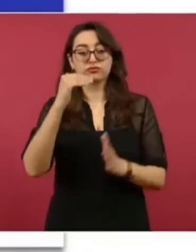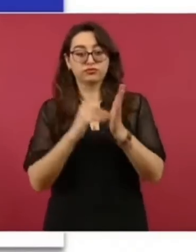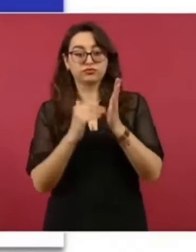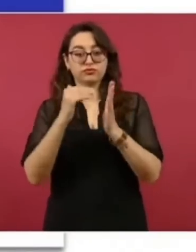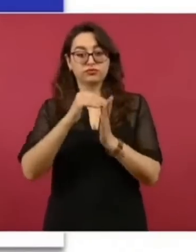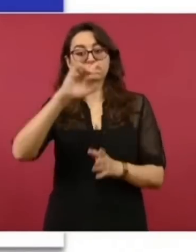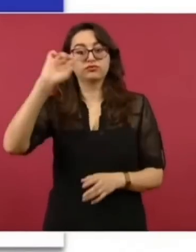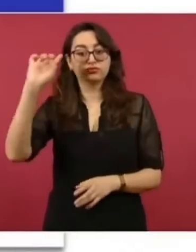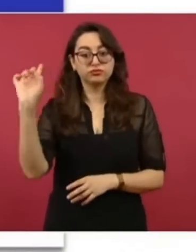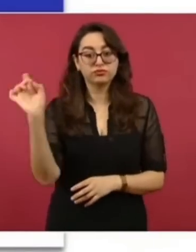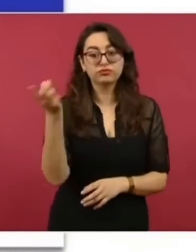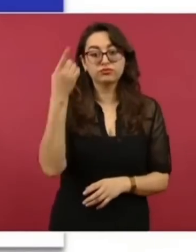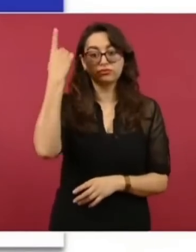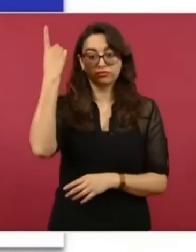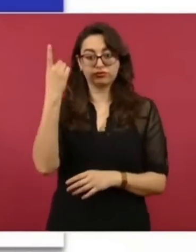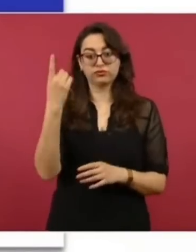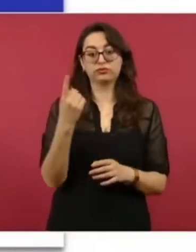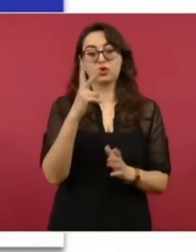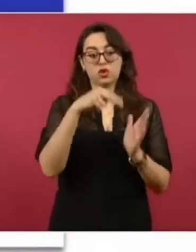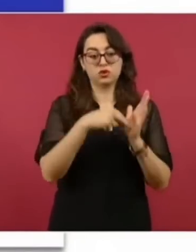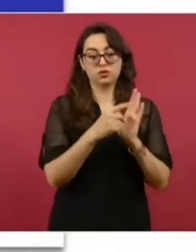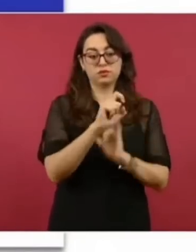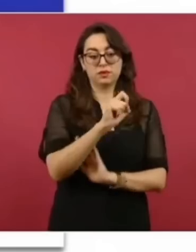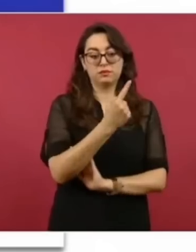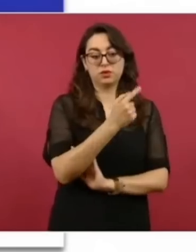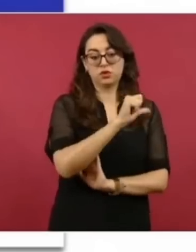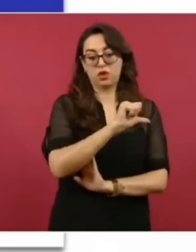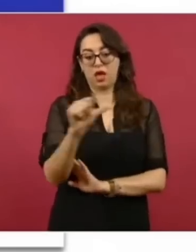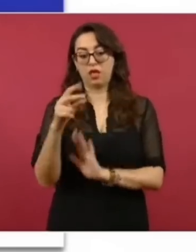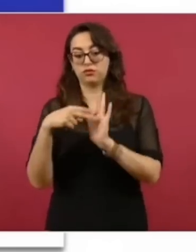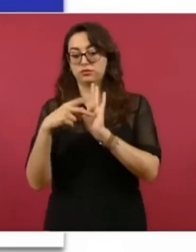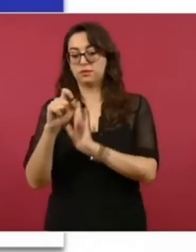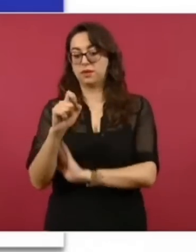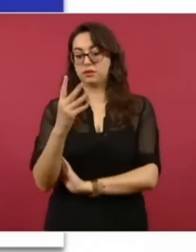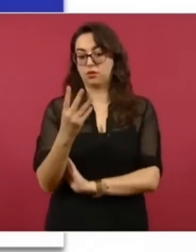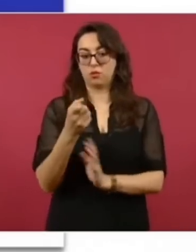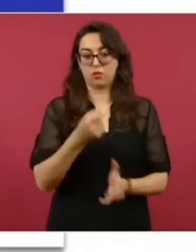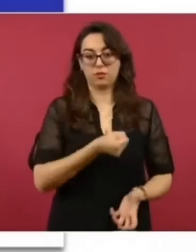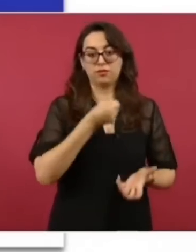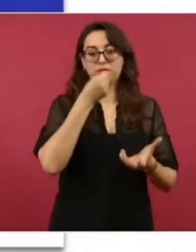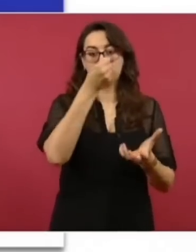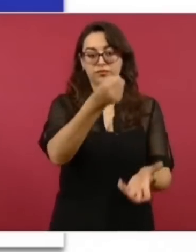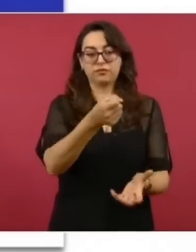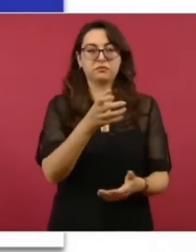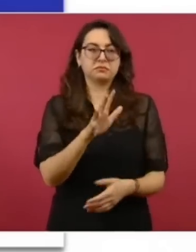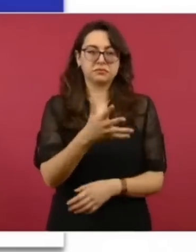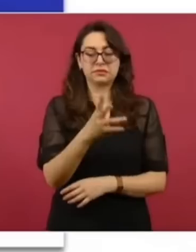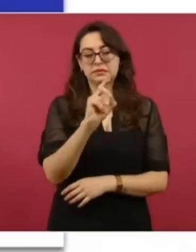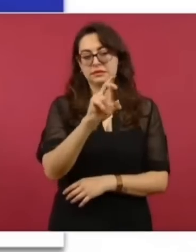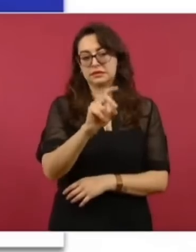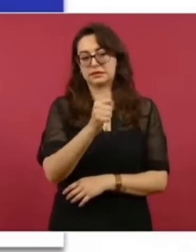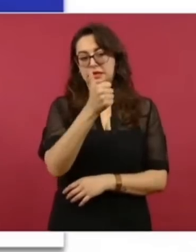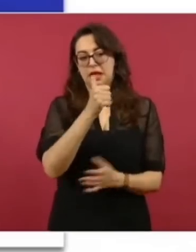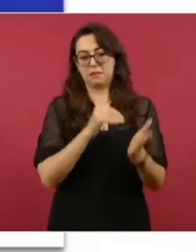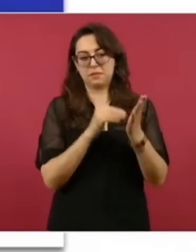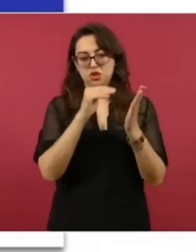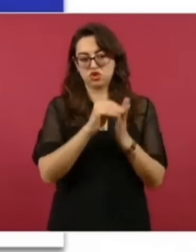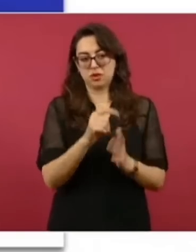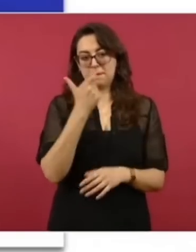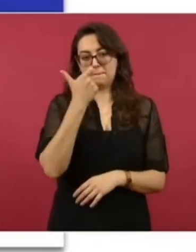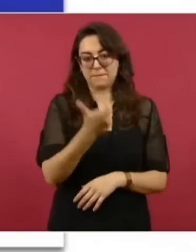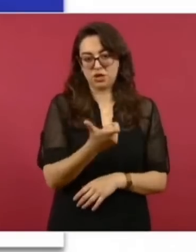millones en el periodo de 2021 a 2024, algo así como 36 millones de pesos al